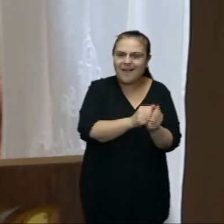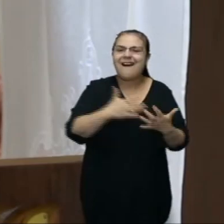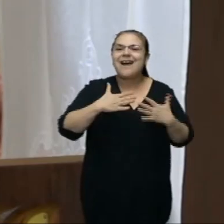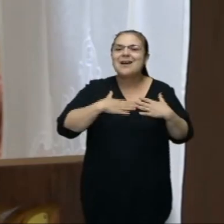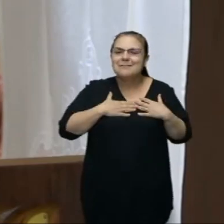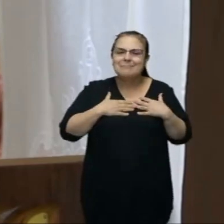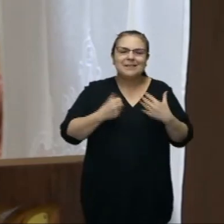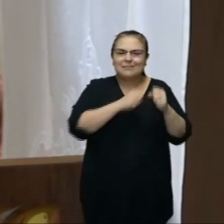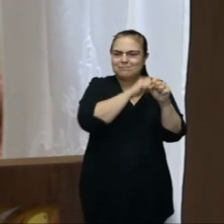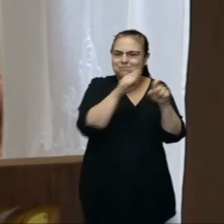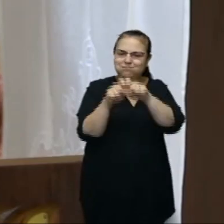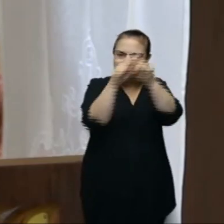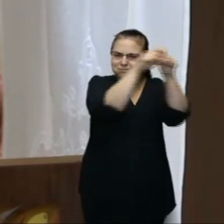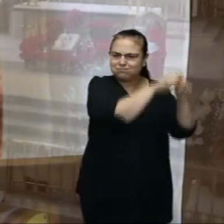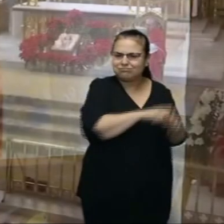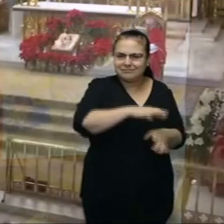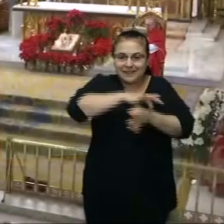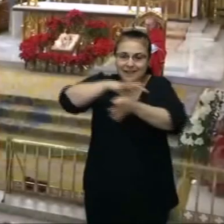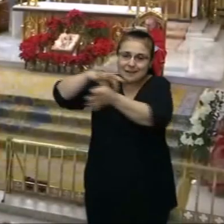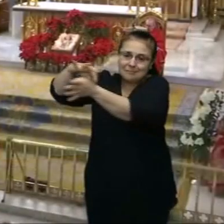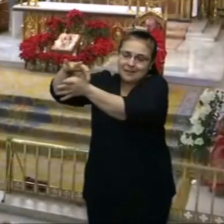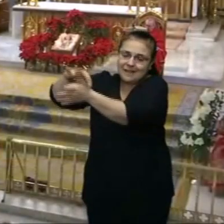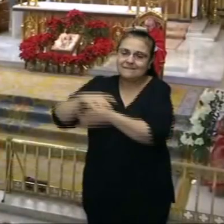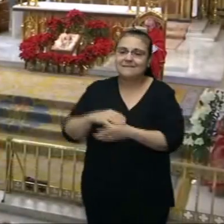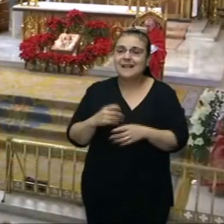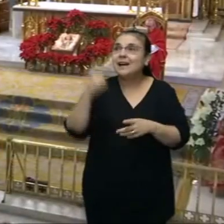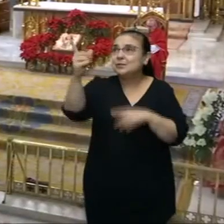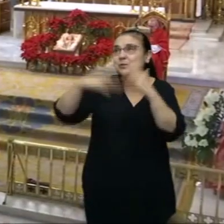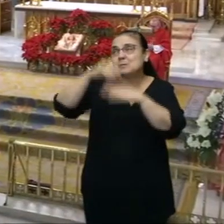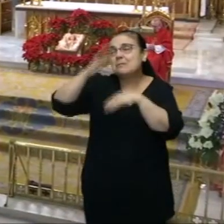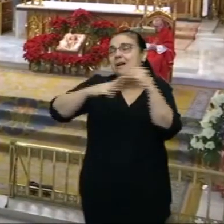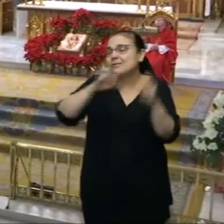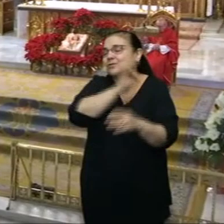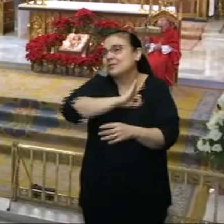nombre dirígeme y guíame.